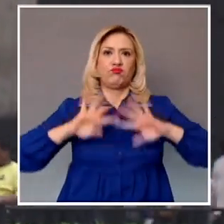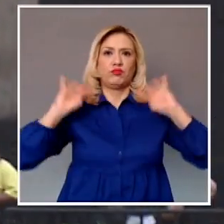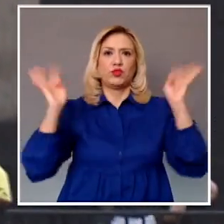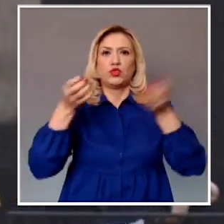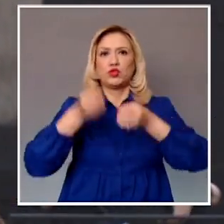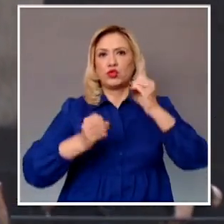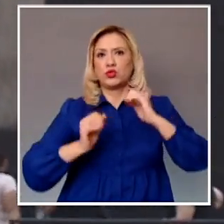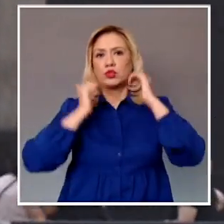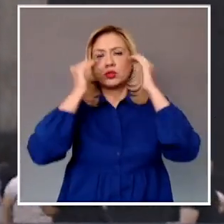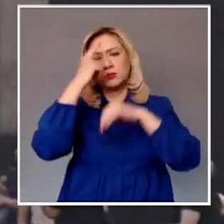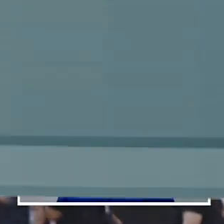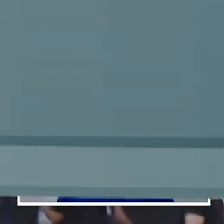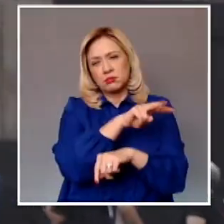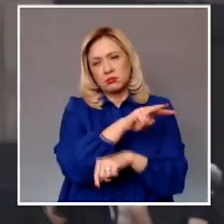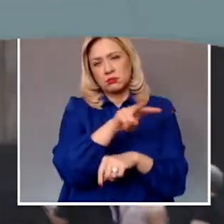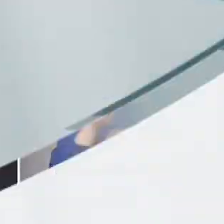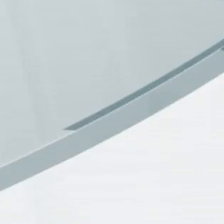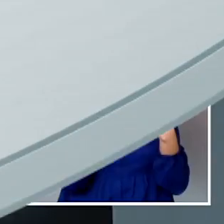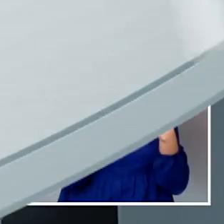consejero o consejera.